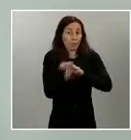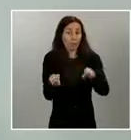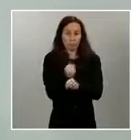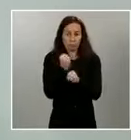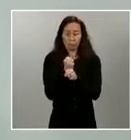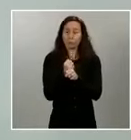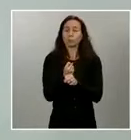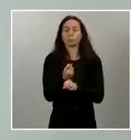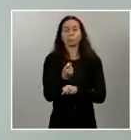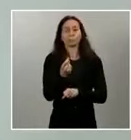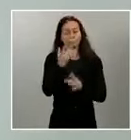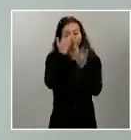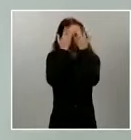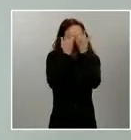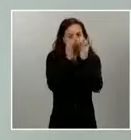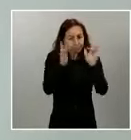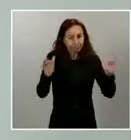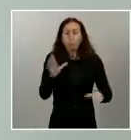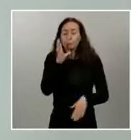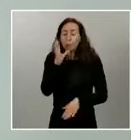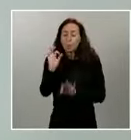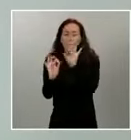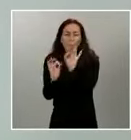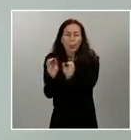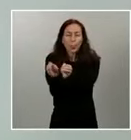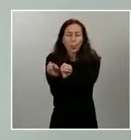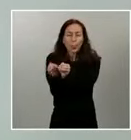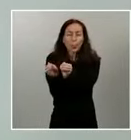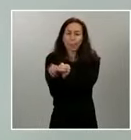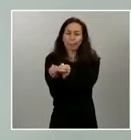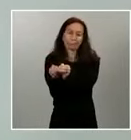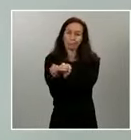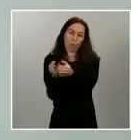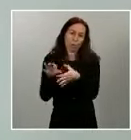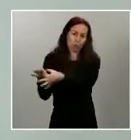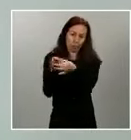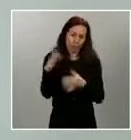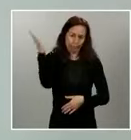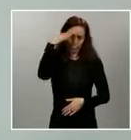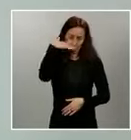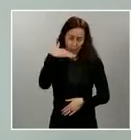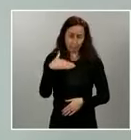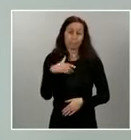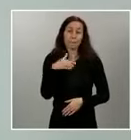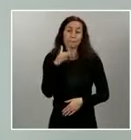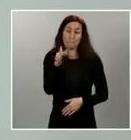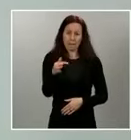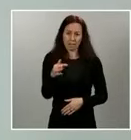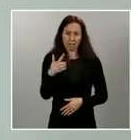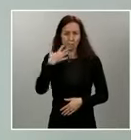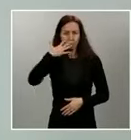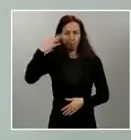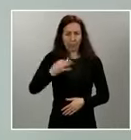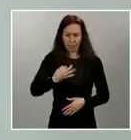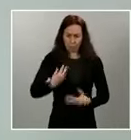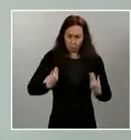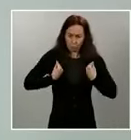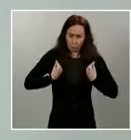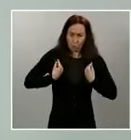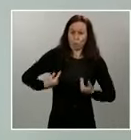ese pequeño porcentaje de personas poco solidarias que ponen en peligro la salud y el trabajo que todos